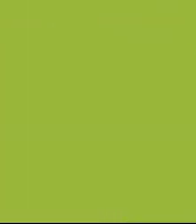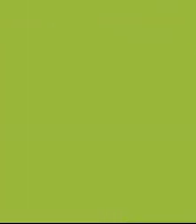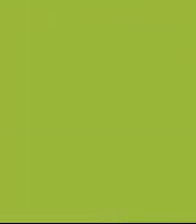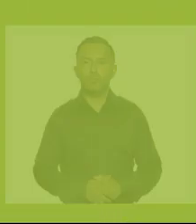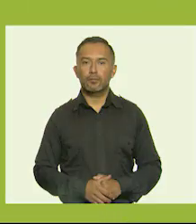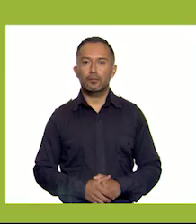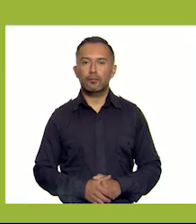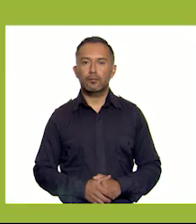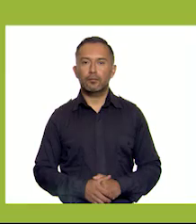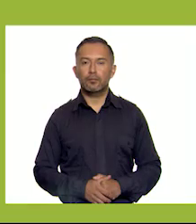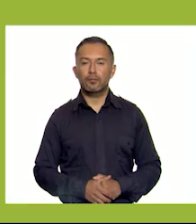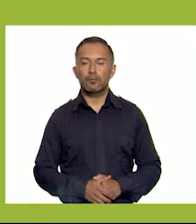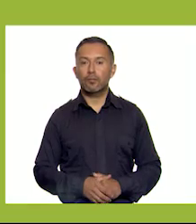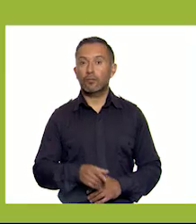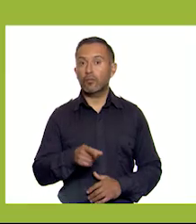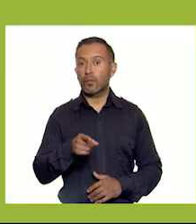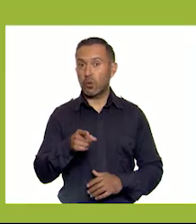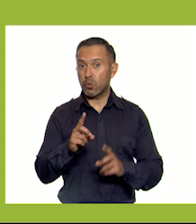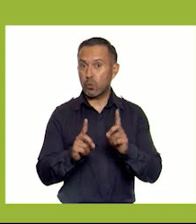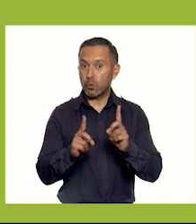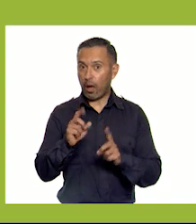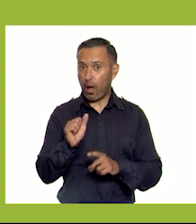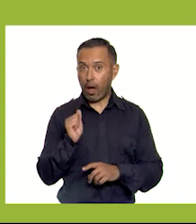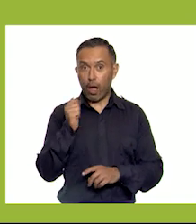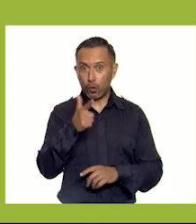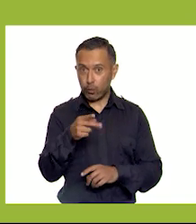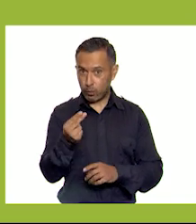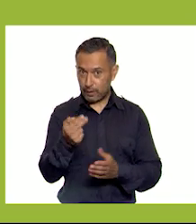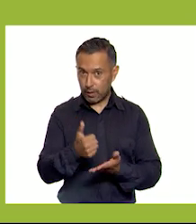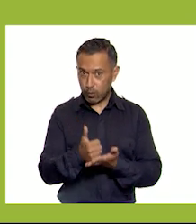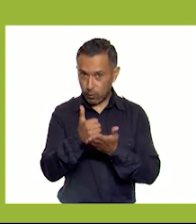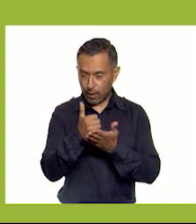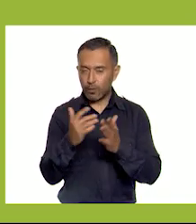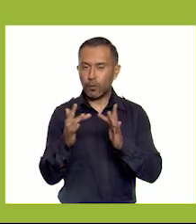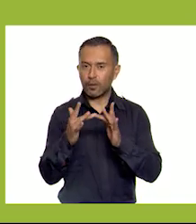Si necesitas ayuda para resolver tus dudas, contáctanos.